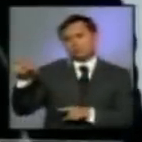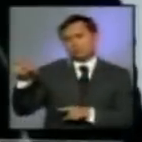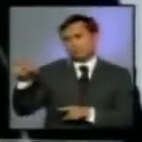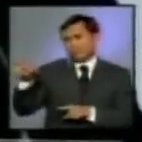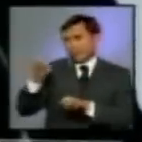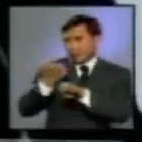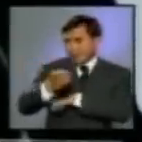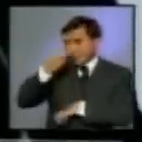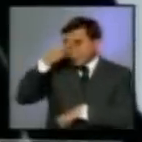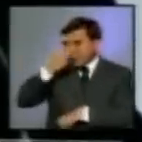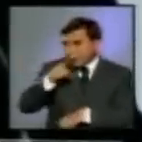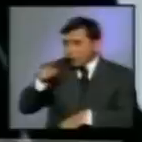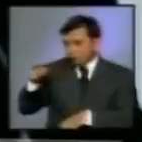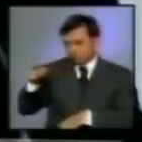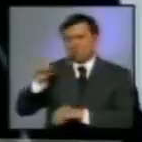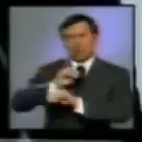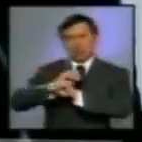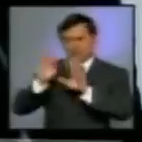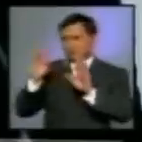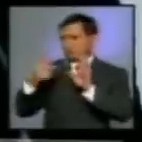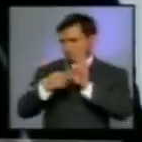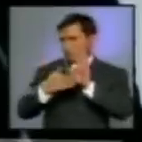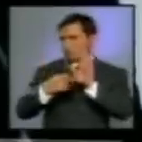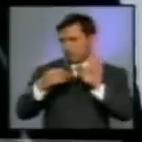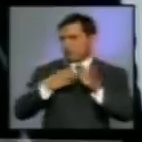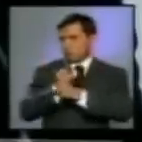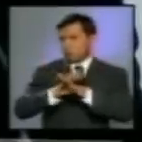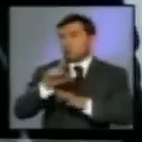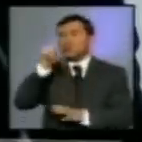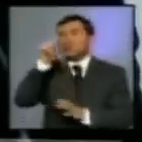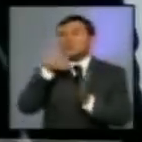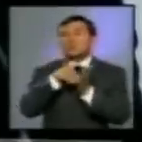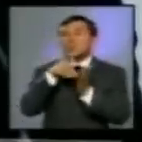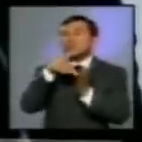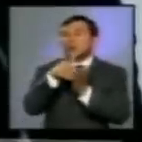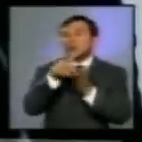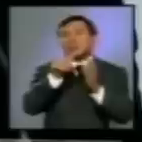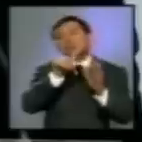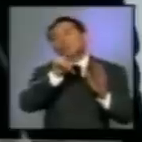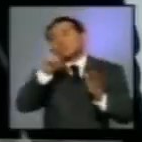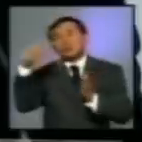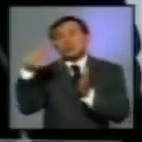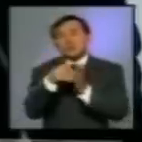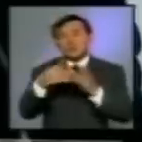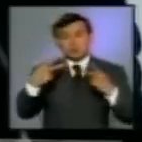suficiente. Hay 1,200,000 seres humanos, personas, en pobreza extrema.